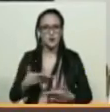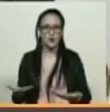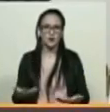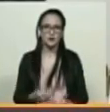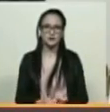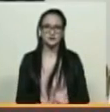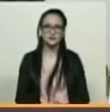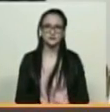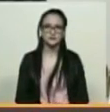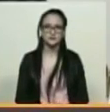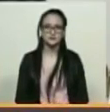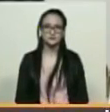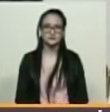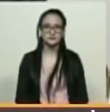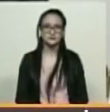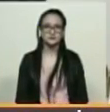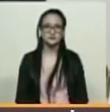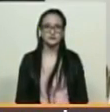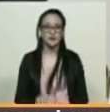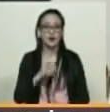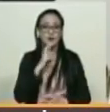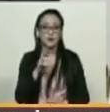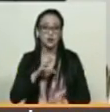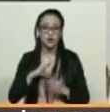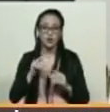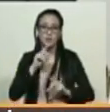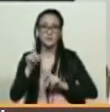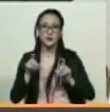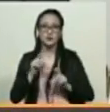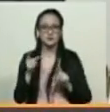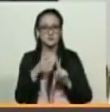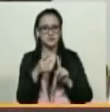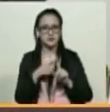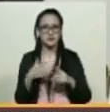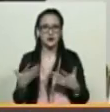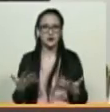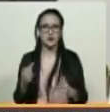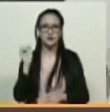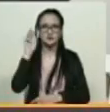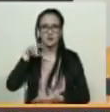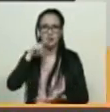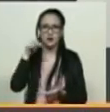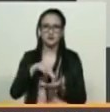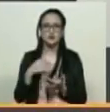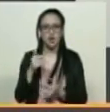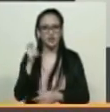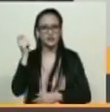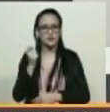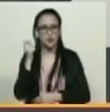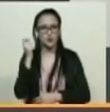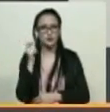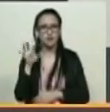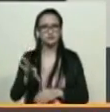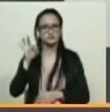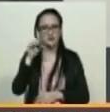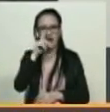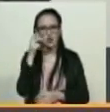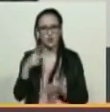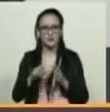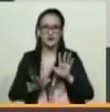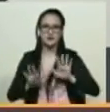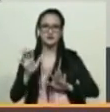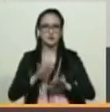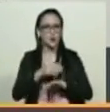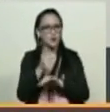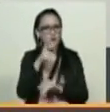no? Contesto todas sus preguntas. La primera pregunta, en la Asamblea Nacional hay unos diputados debidamente electos en el año 2015. No es